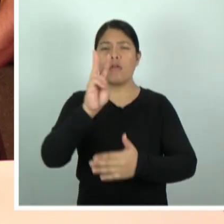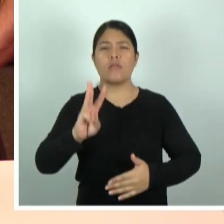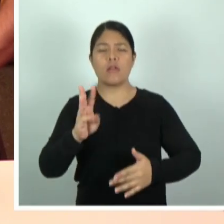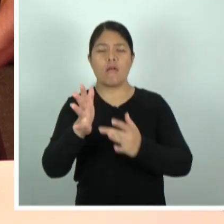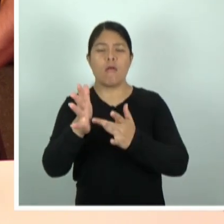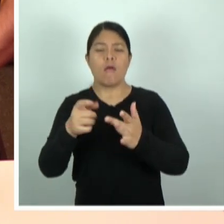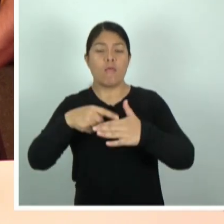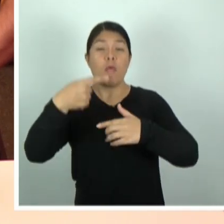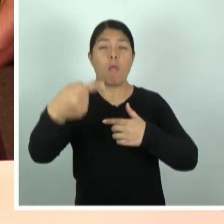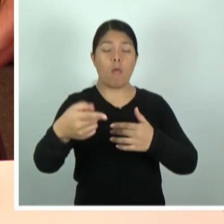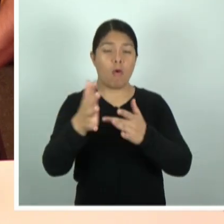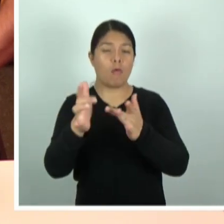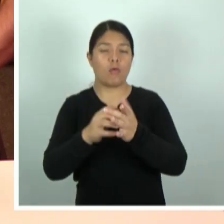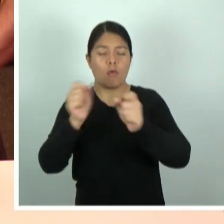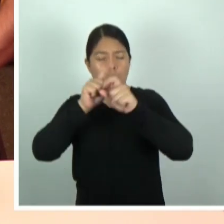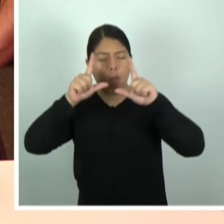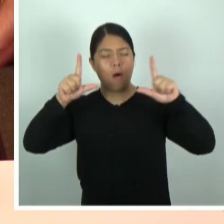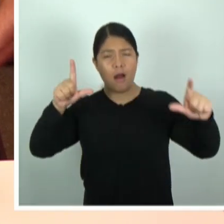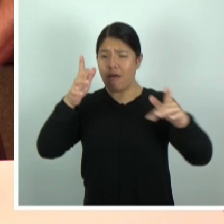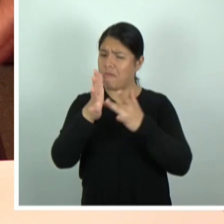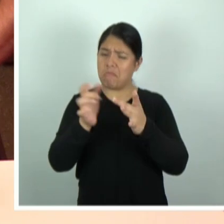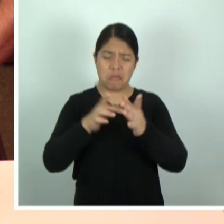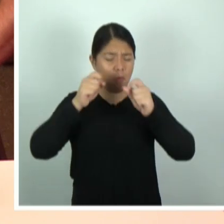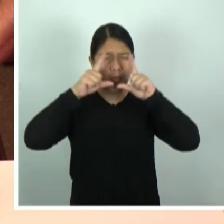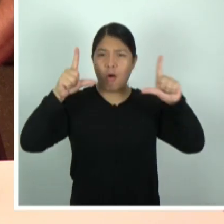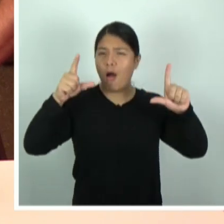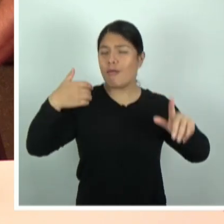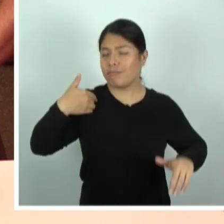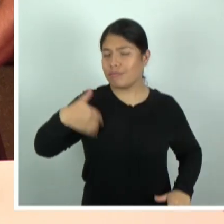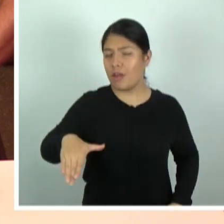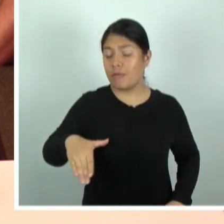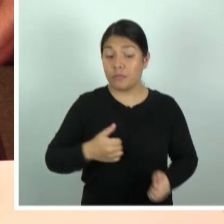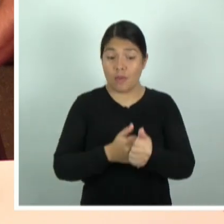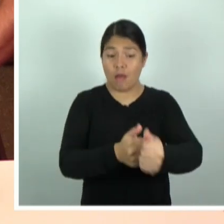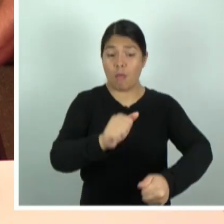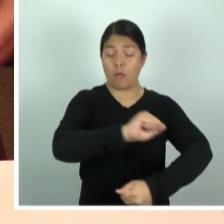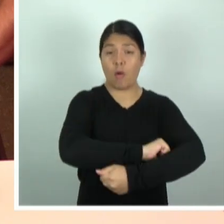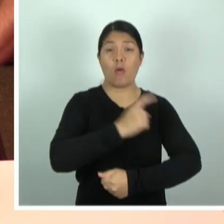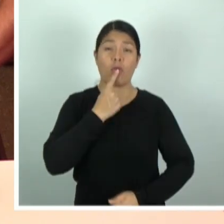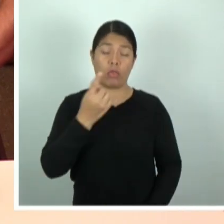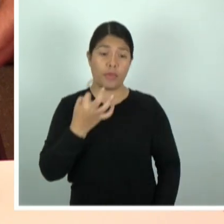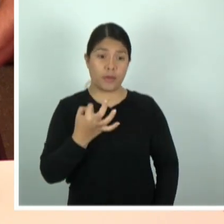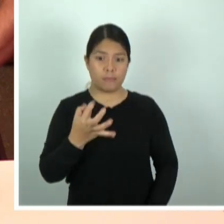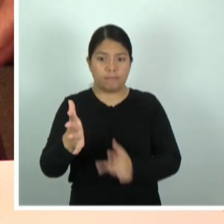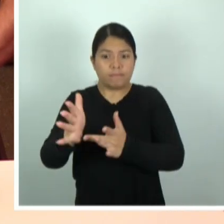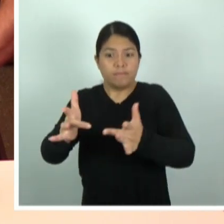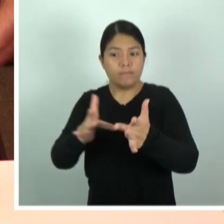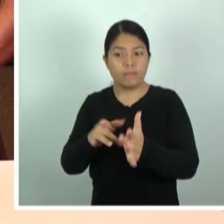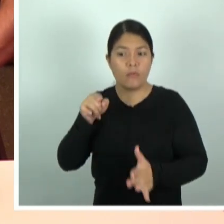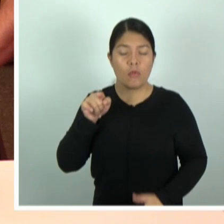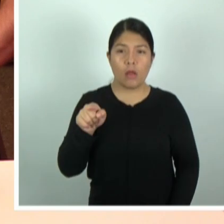Jesucristo ha resucitado. Y como dice el apóstol Pablo muy bien, dice que Jesucristo fue